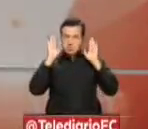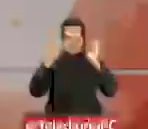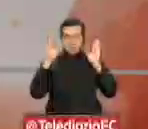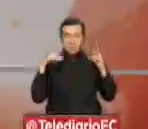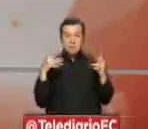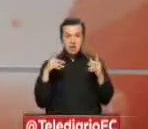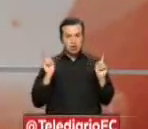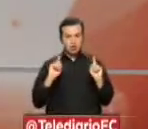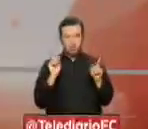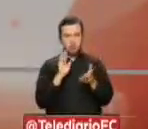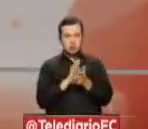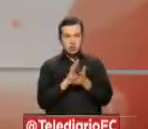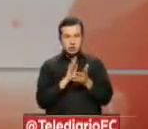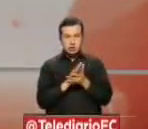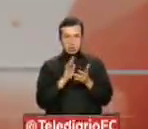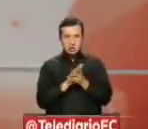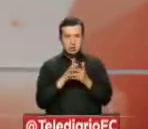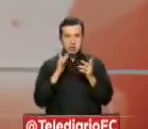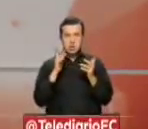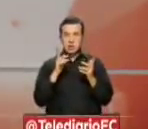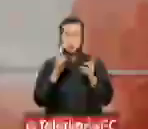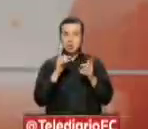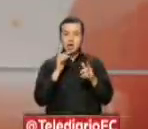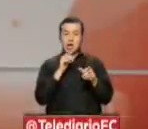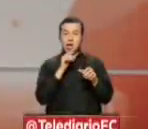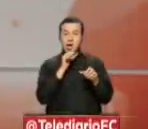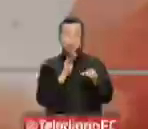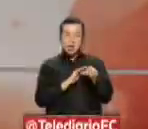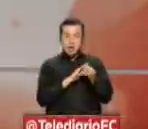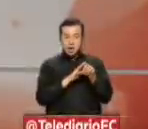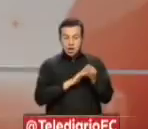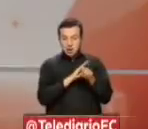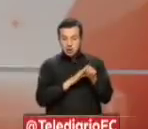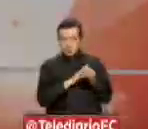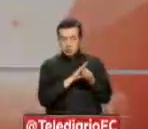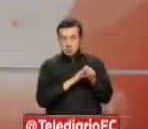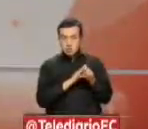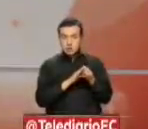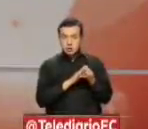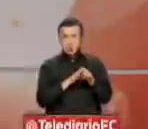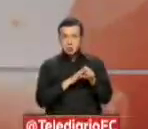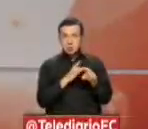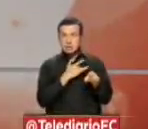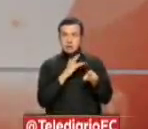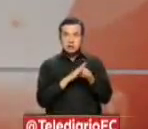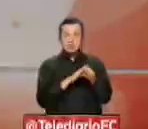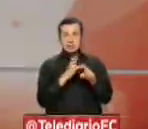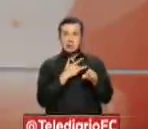asusten, porque al momento en que baje el líquido y al momento en que se está haciendo más suave la cera, a ellos